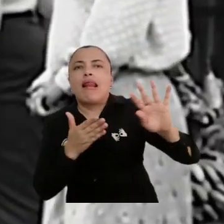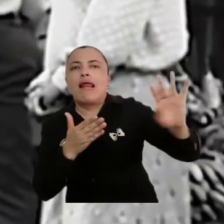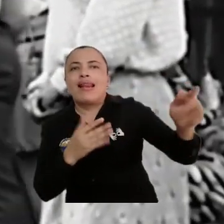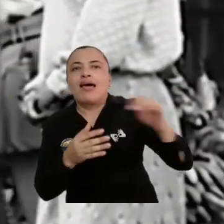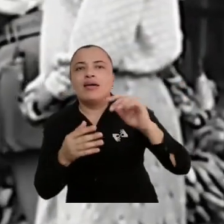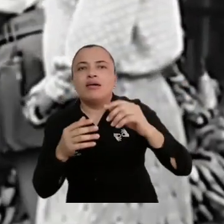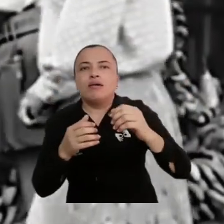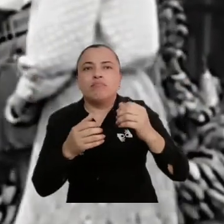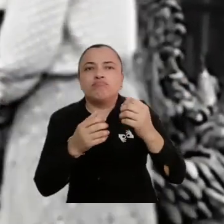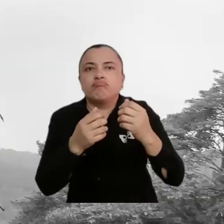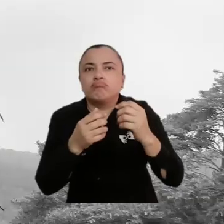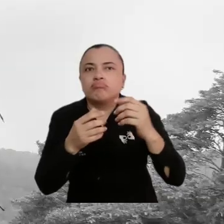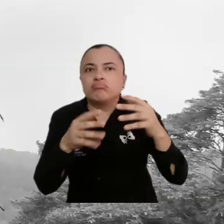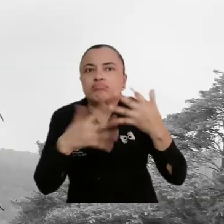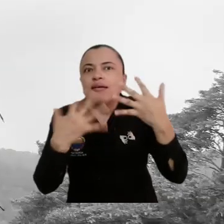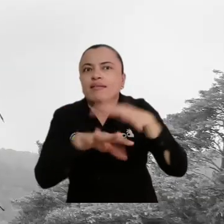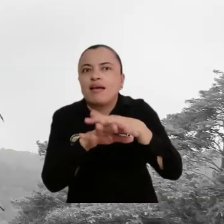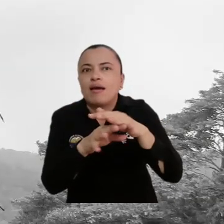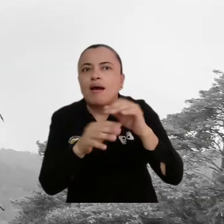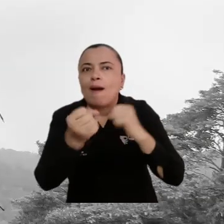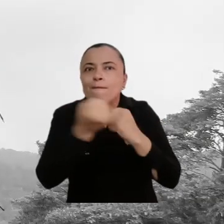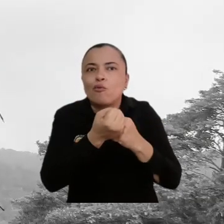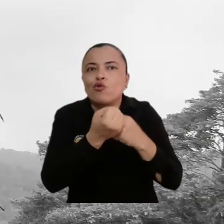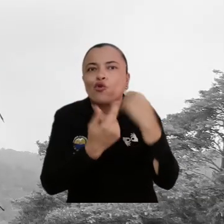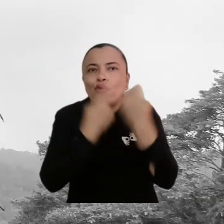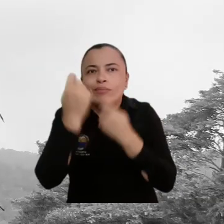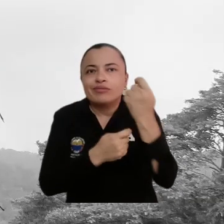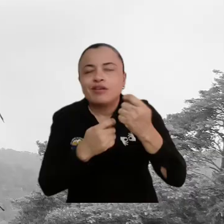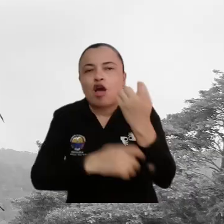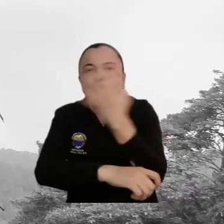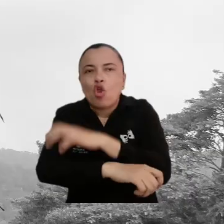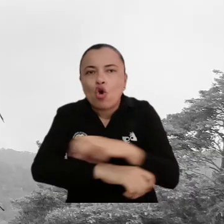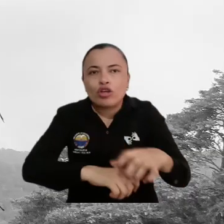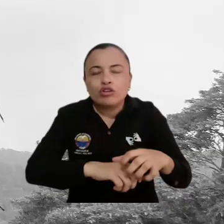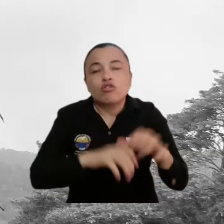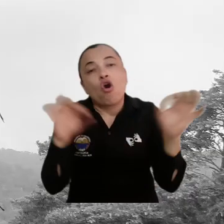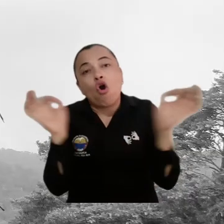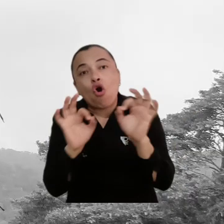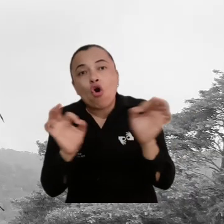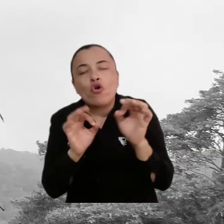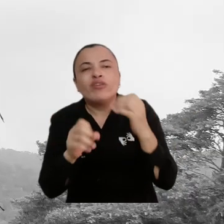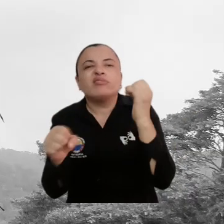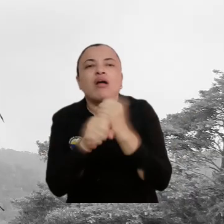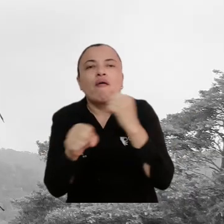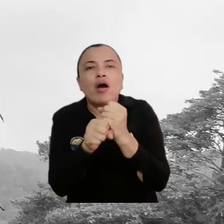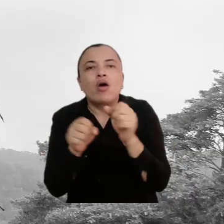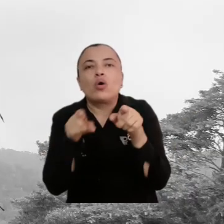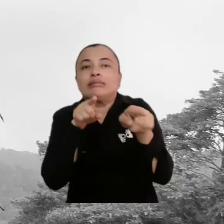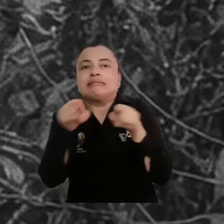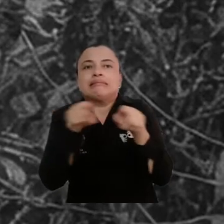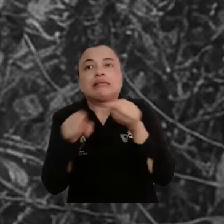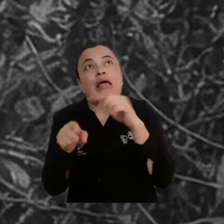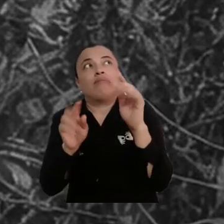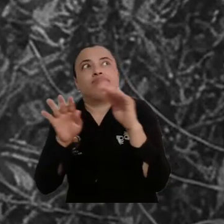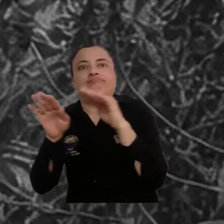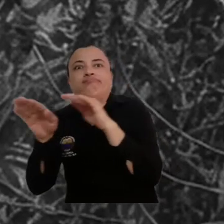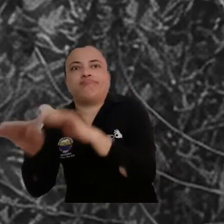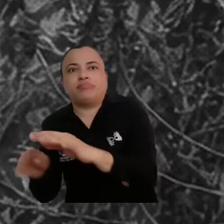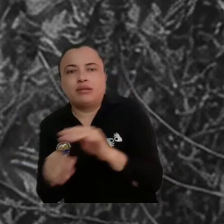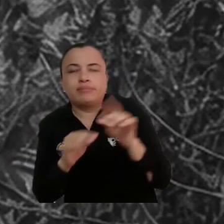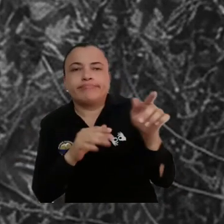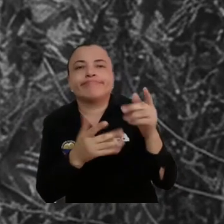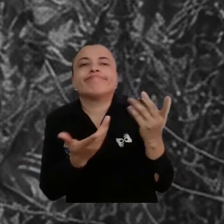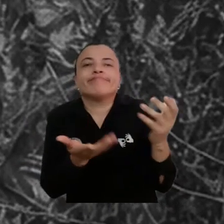comercial y logístico, o compitieron por la mano de obra recolectora, aspecto que sigue siendo crítico para la calidad del fruto